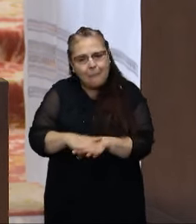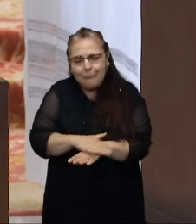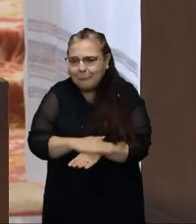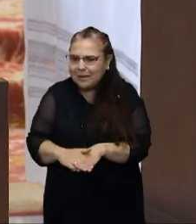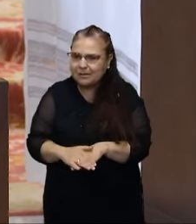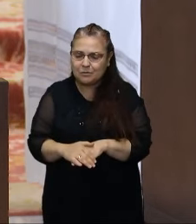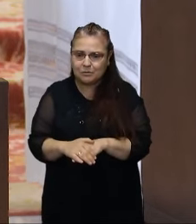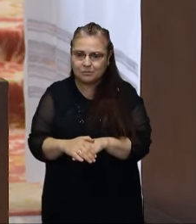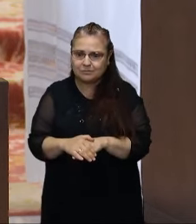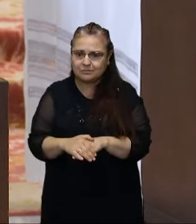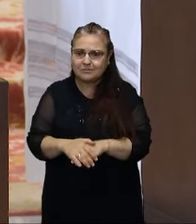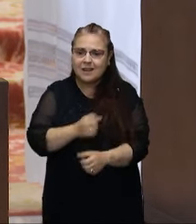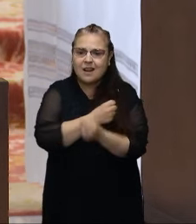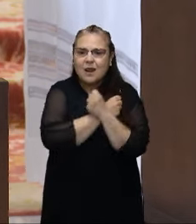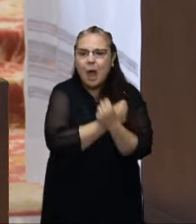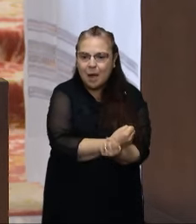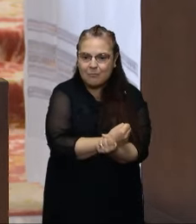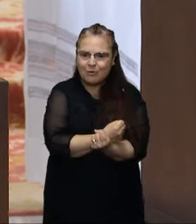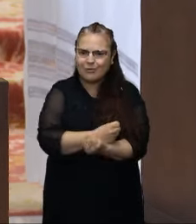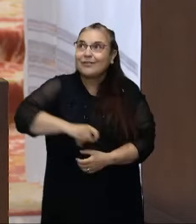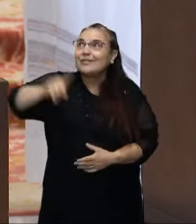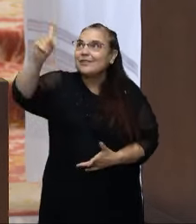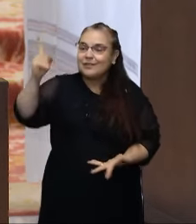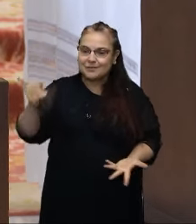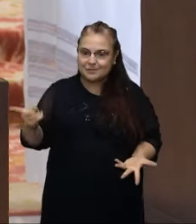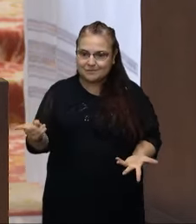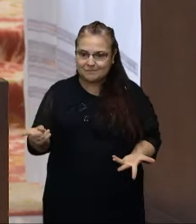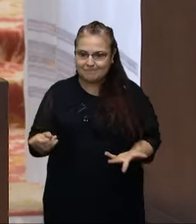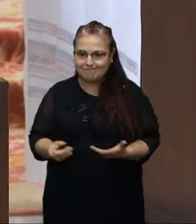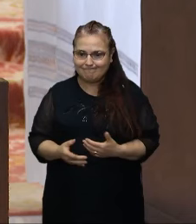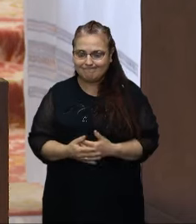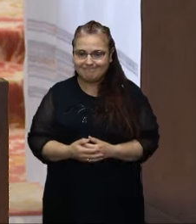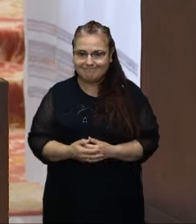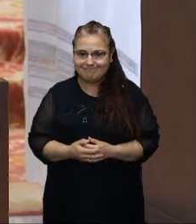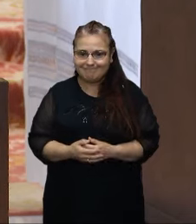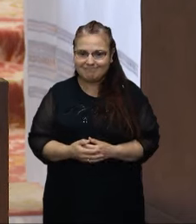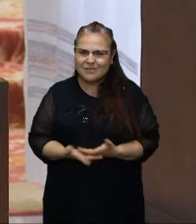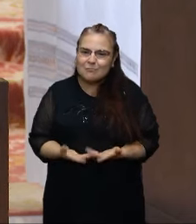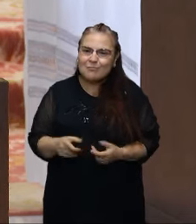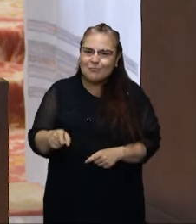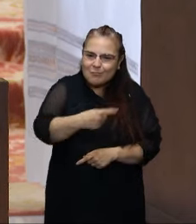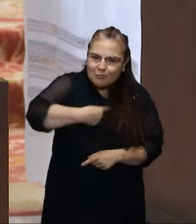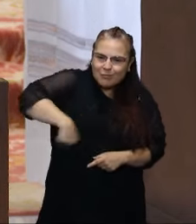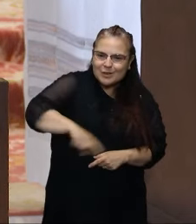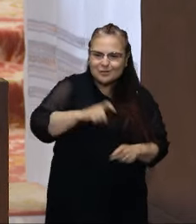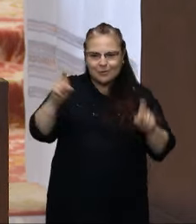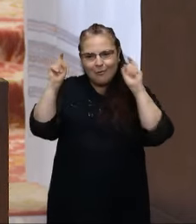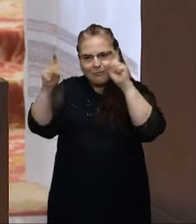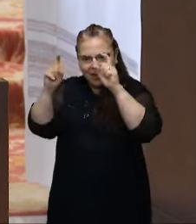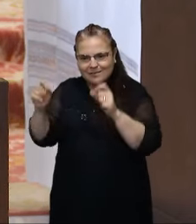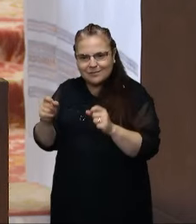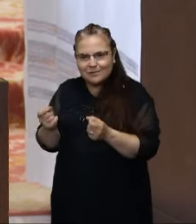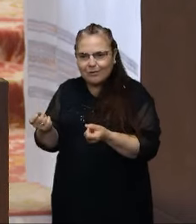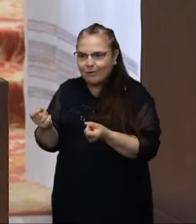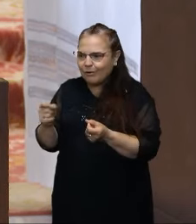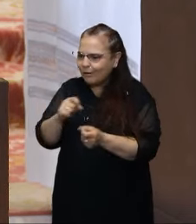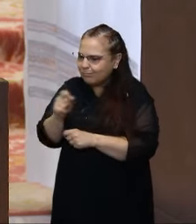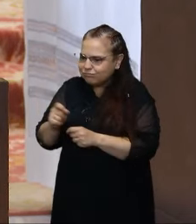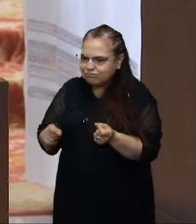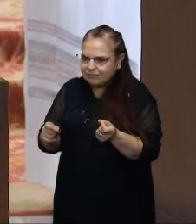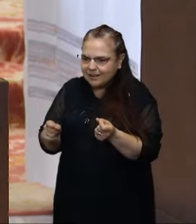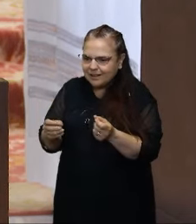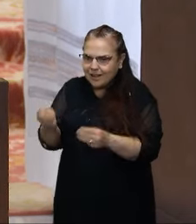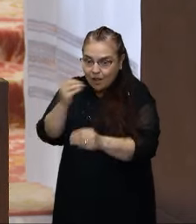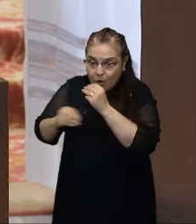de del amor inmenso de Dios. ¿Cómo es que vuestro maestro come con publicanos y